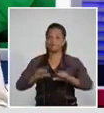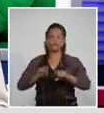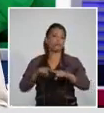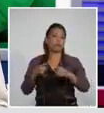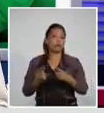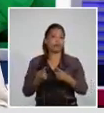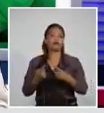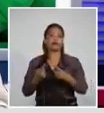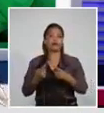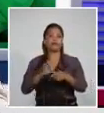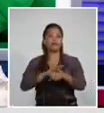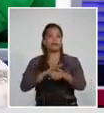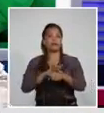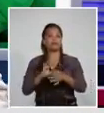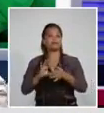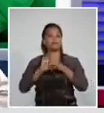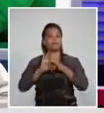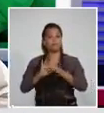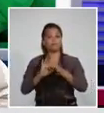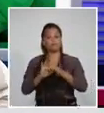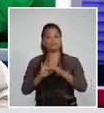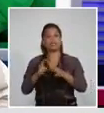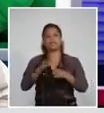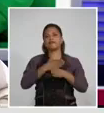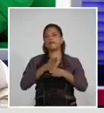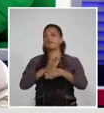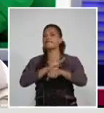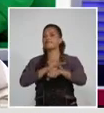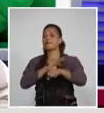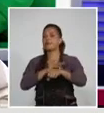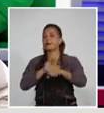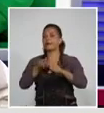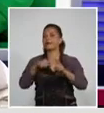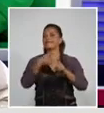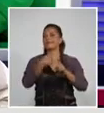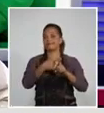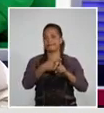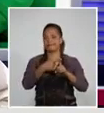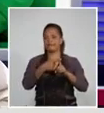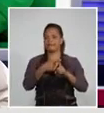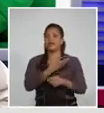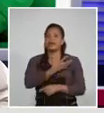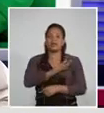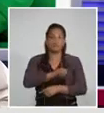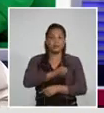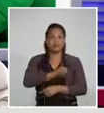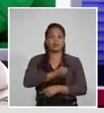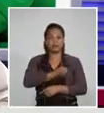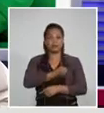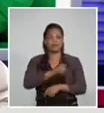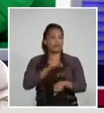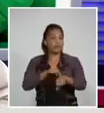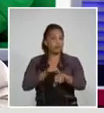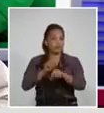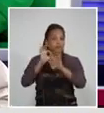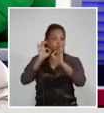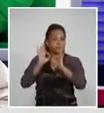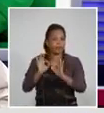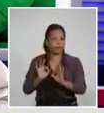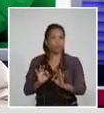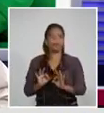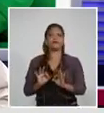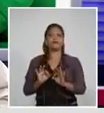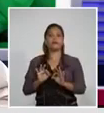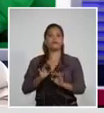clínico y las comorbilidades que lo acompañaban. Y lamentablemente, en un momento determinado, hace